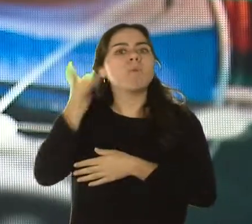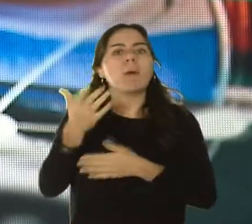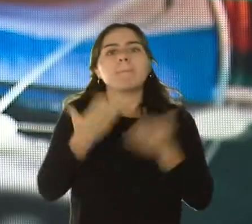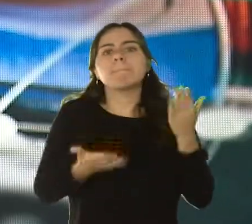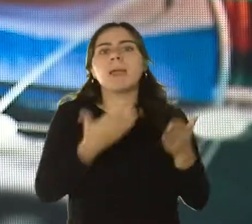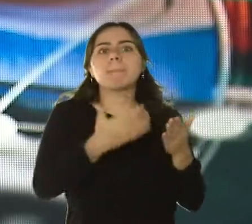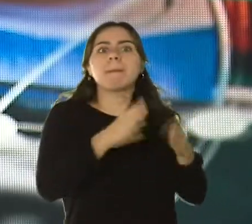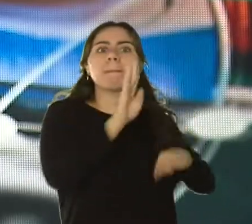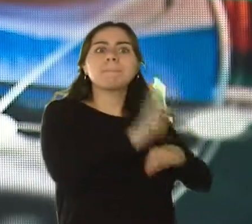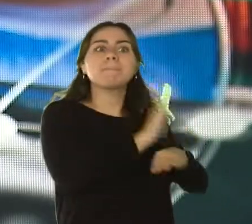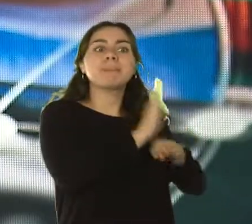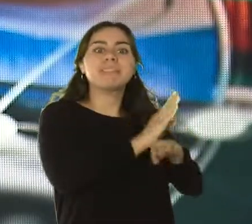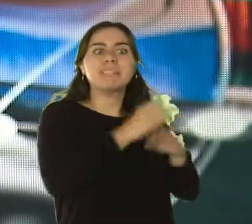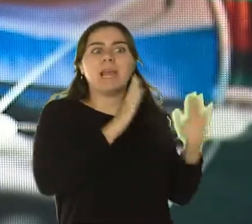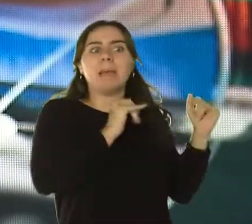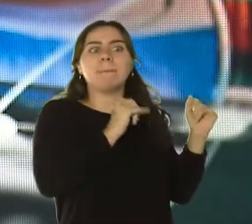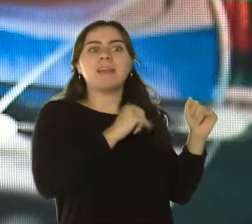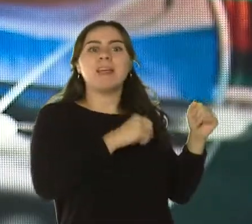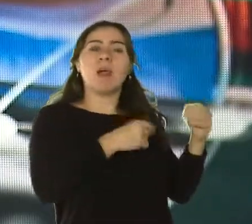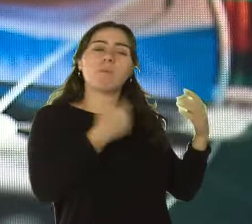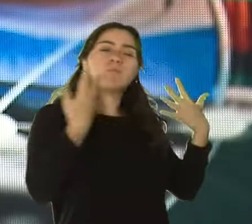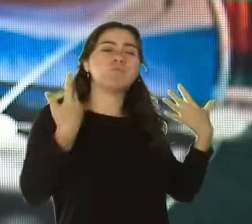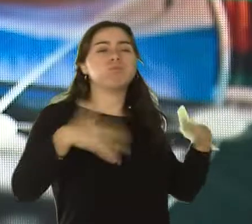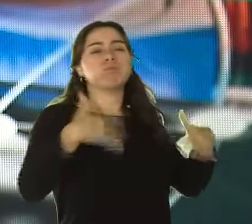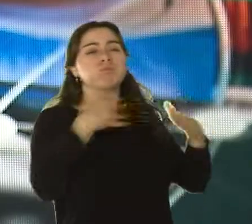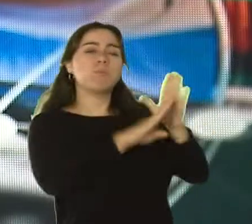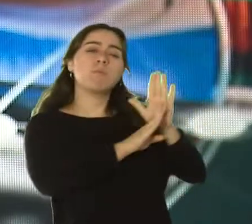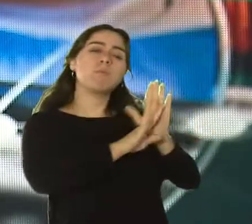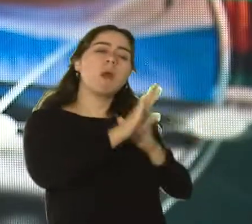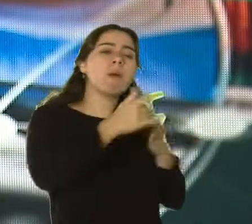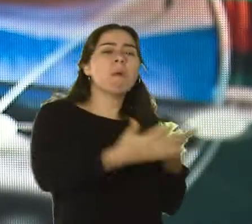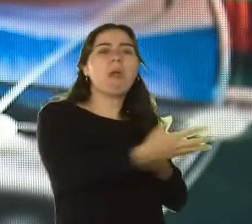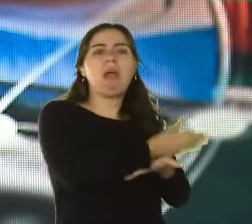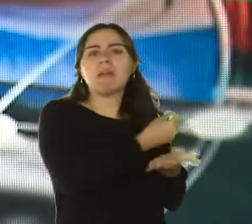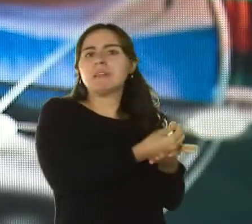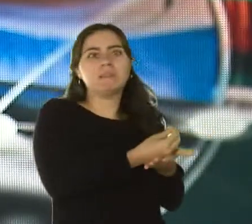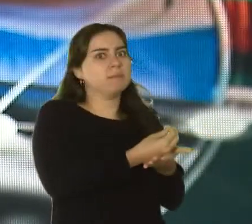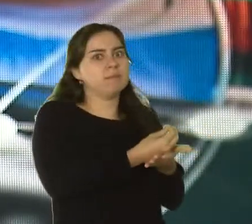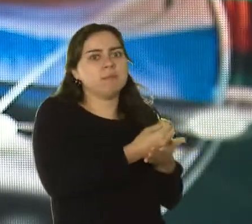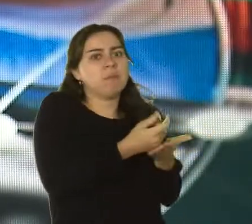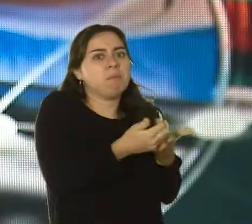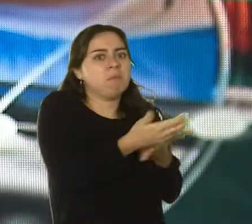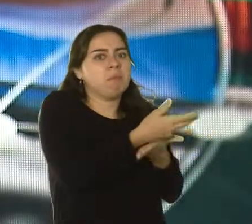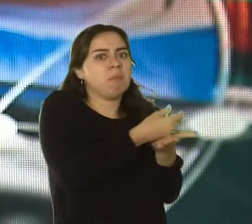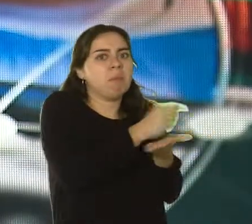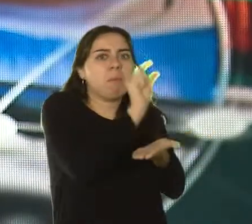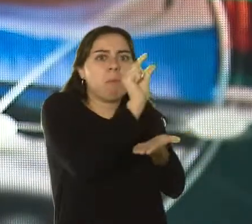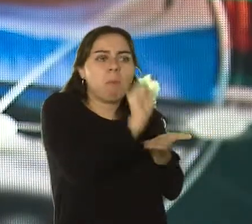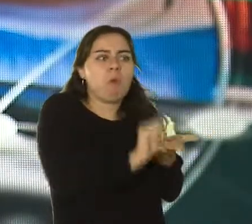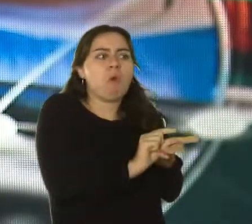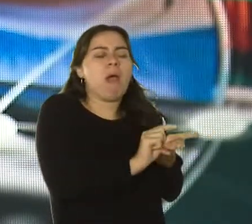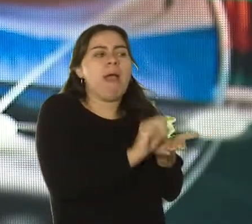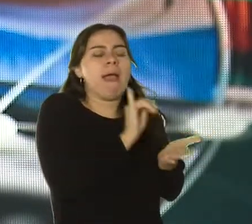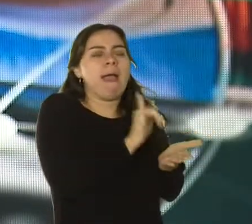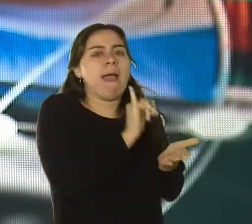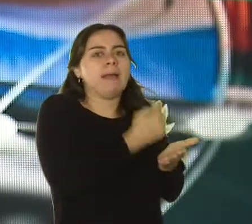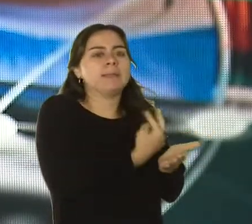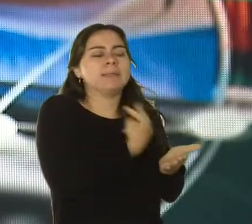durante este periodo que todavía estamos en la pandemia, no están recibiendo estos ingresos